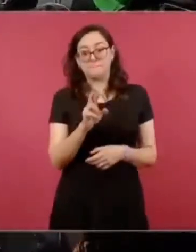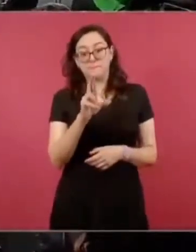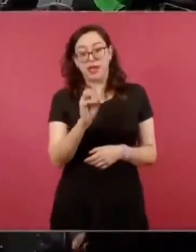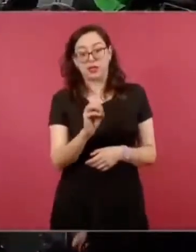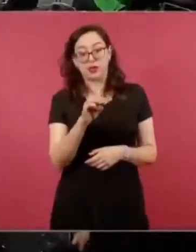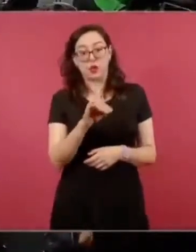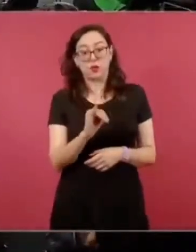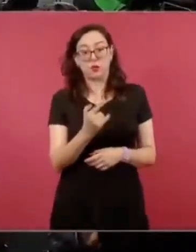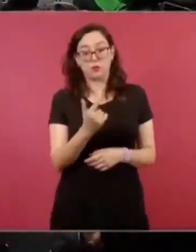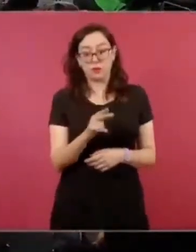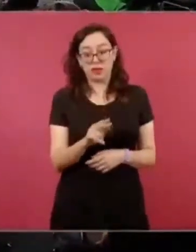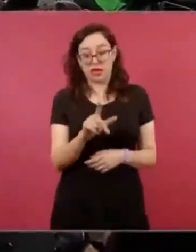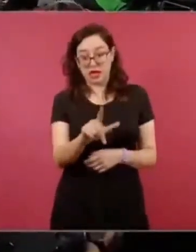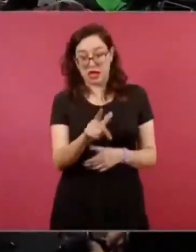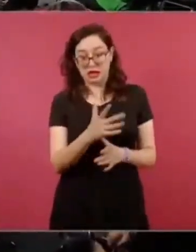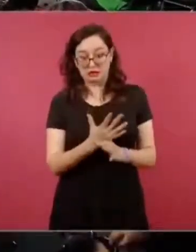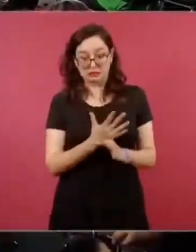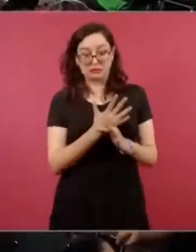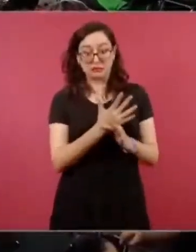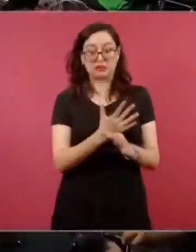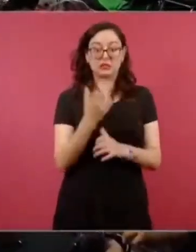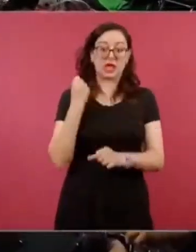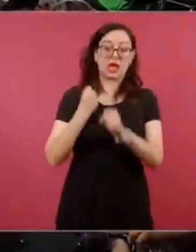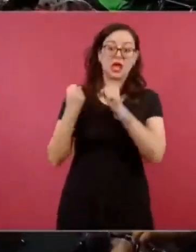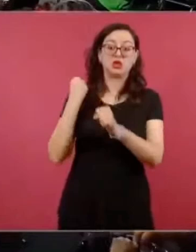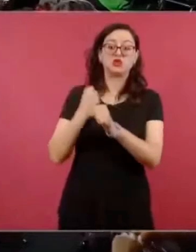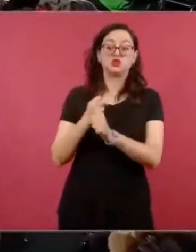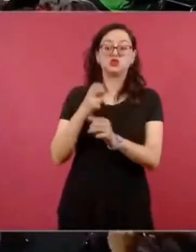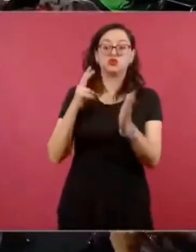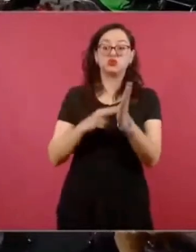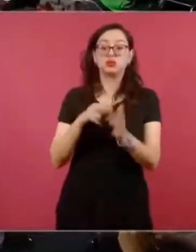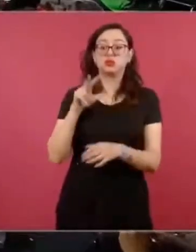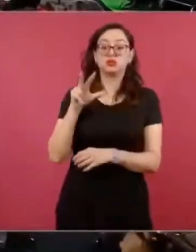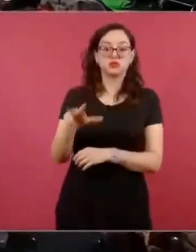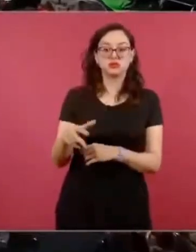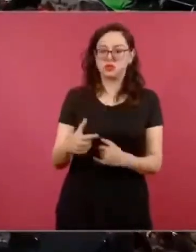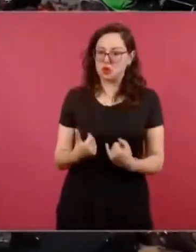el 2018 pues se dieron muchas alianzas similares.